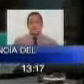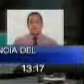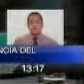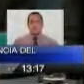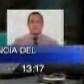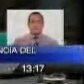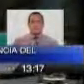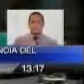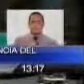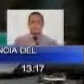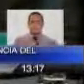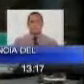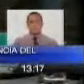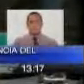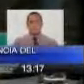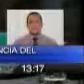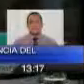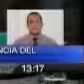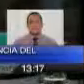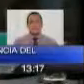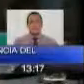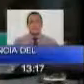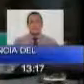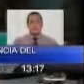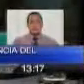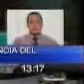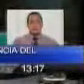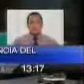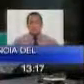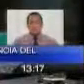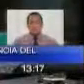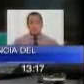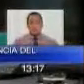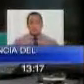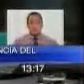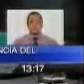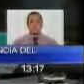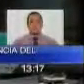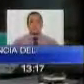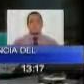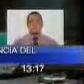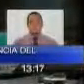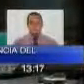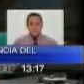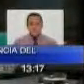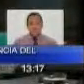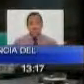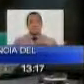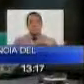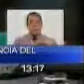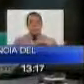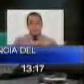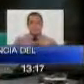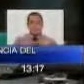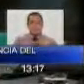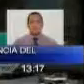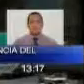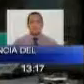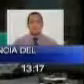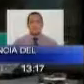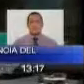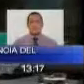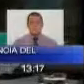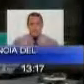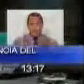nosotros rechazamos. El ministro de Justicia tiene la competencia